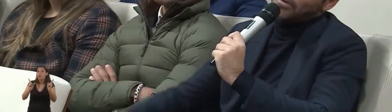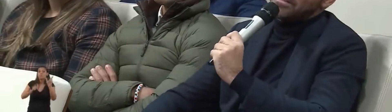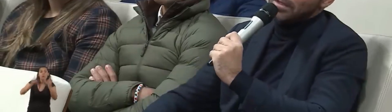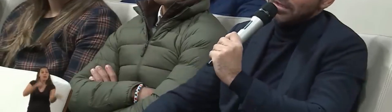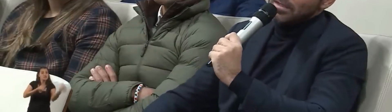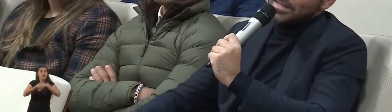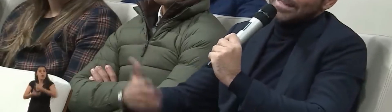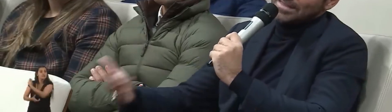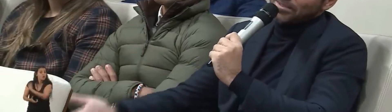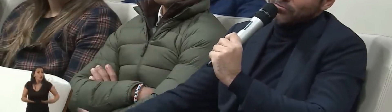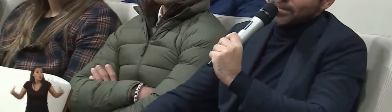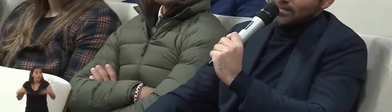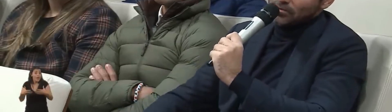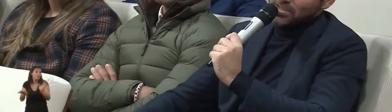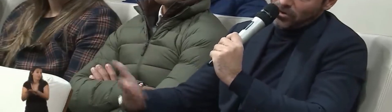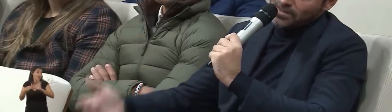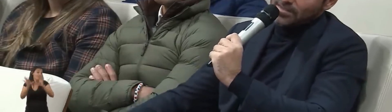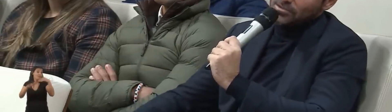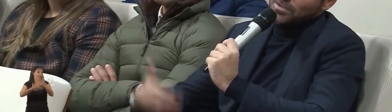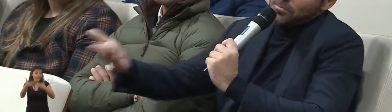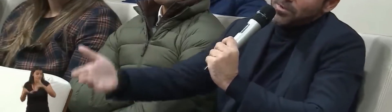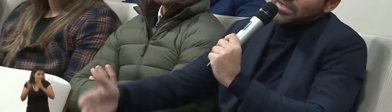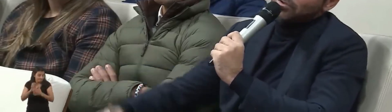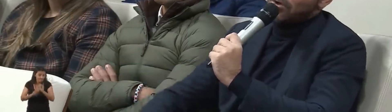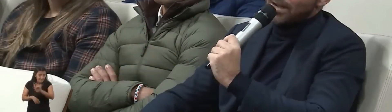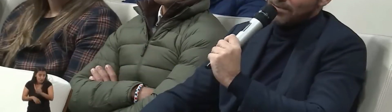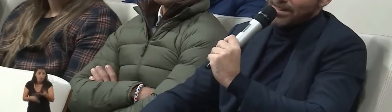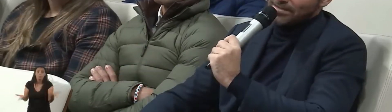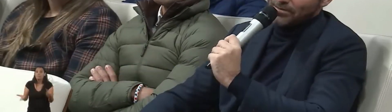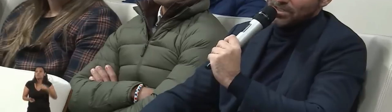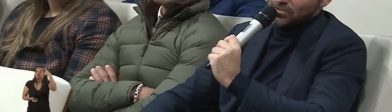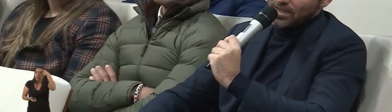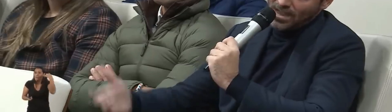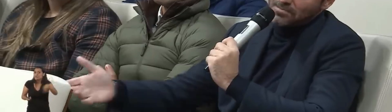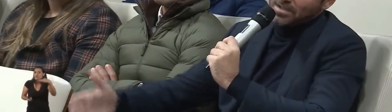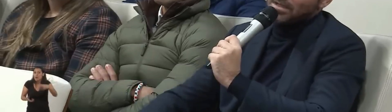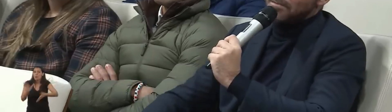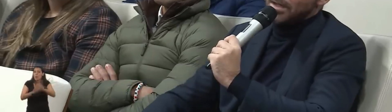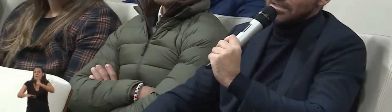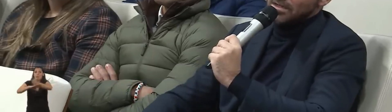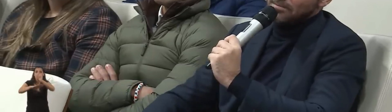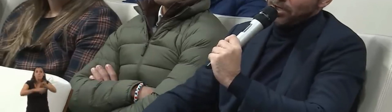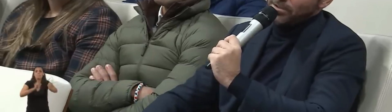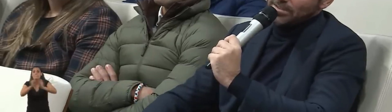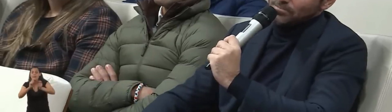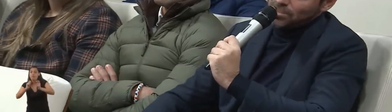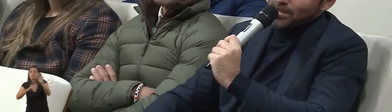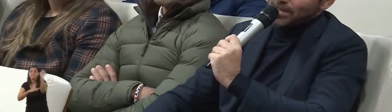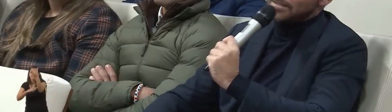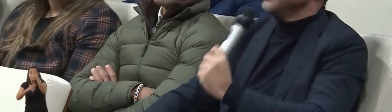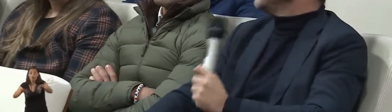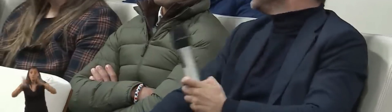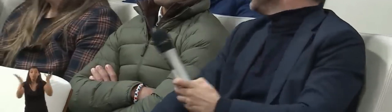la libertad avanza si el tratamiento informativo hubiese sido distinto y me hubiese encontrado más cámaras de televisión allá y y más periodistas